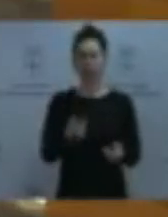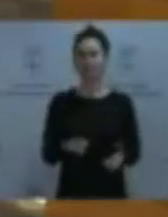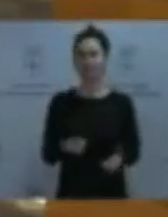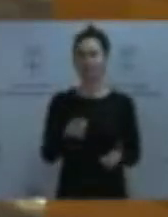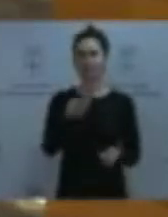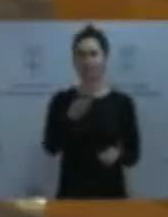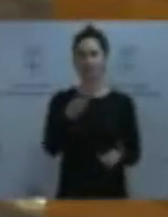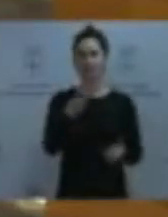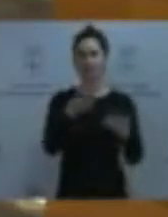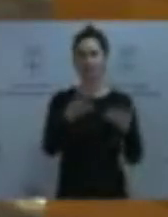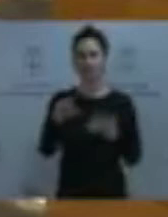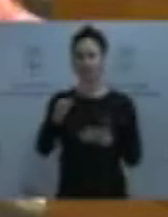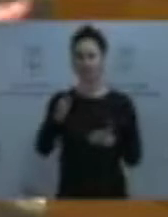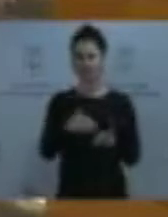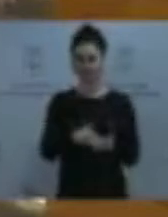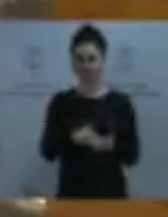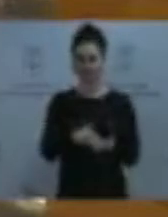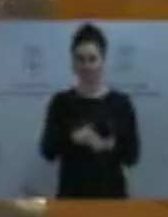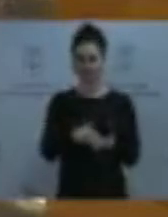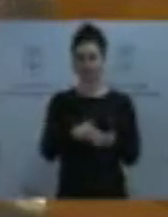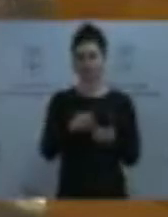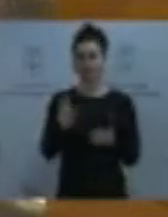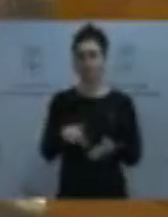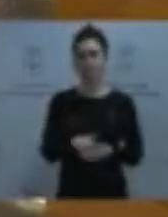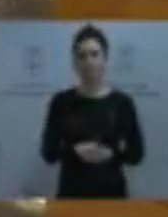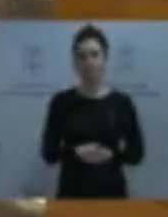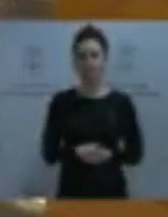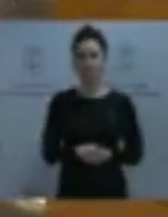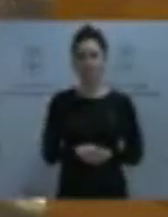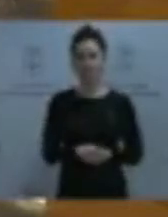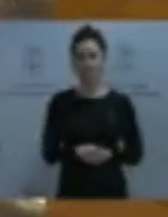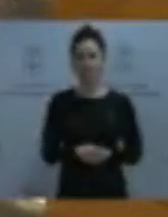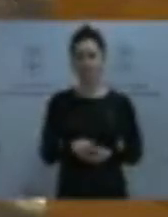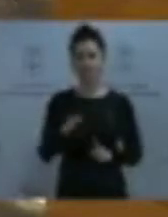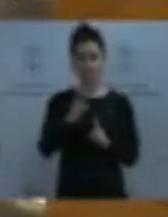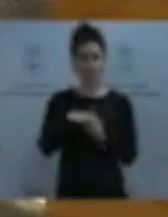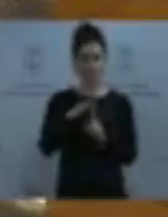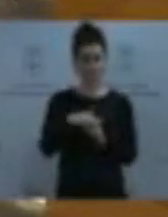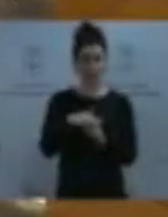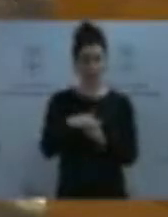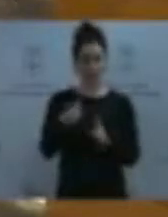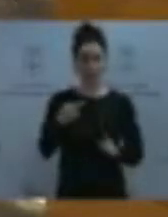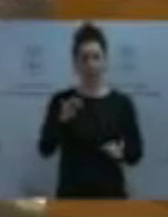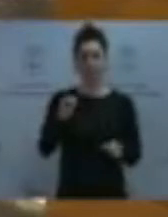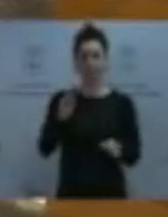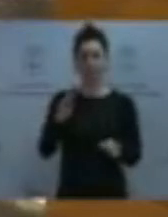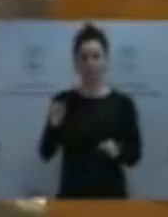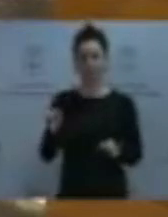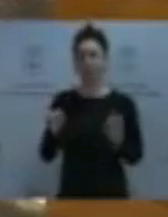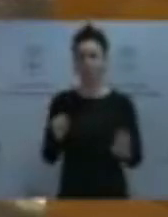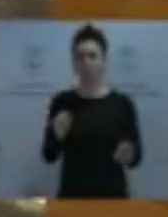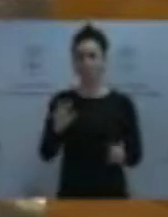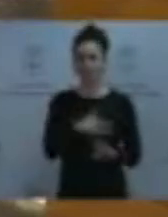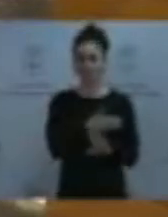390.600 euros, y el volumen de facturación que el HITPA ha venido realizándole a la empresa Telecable asciende